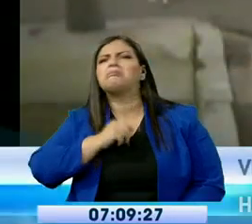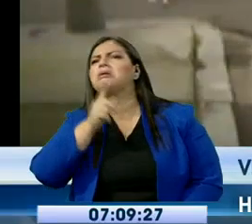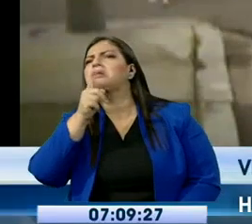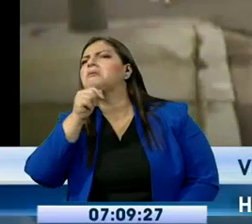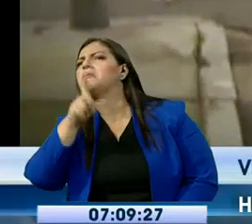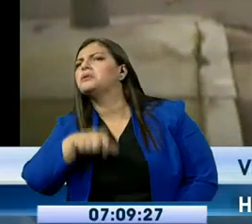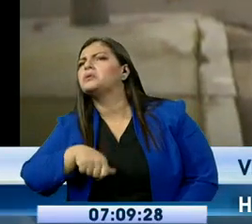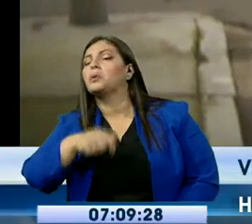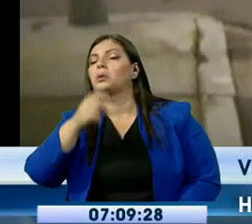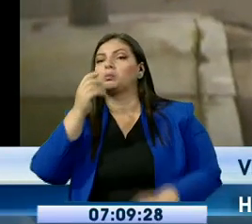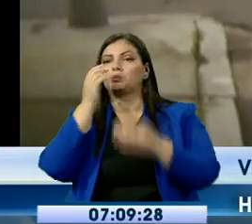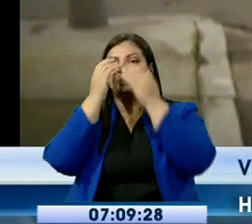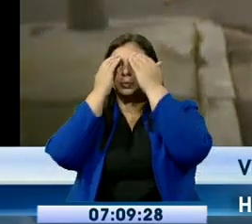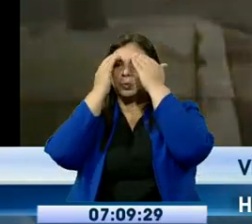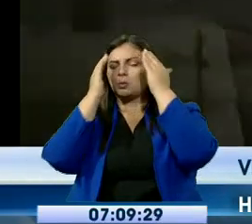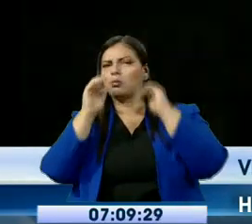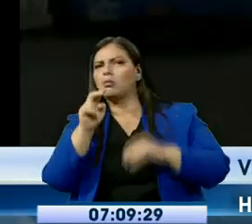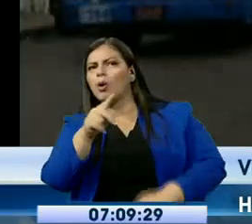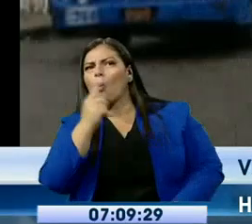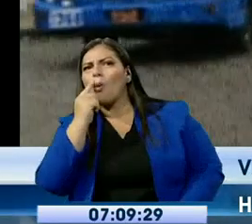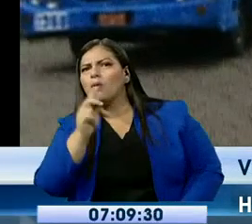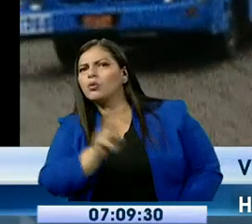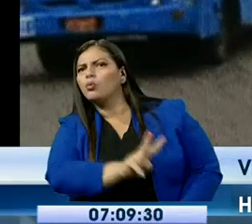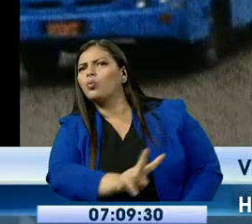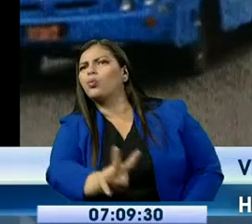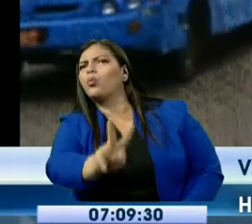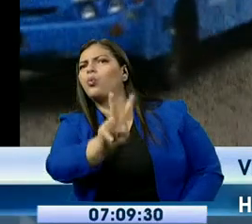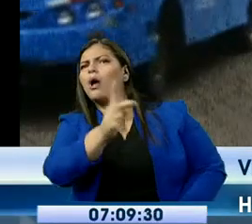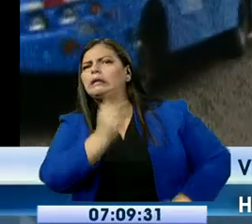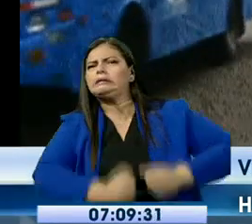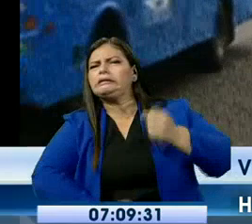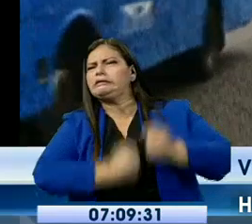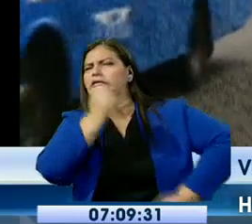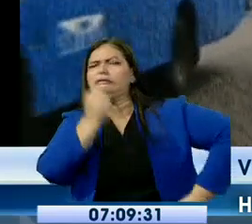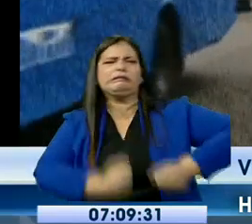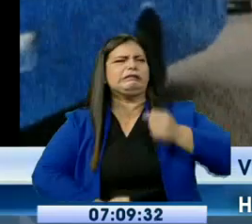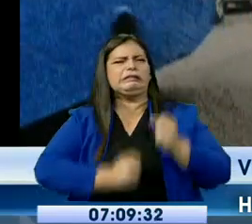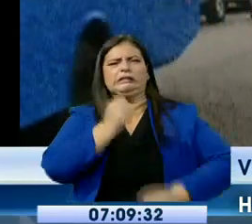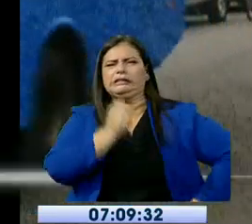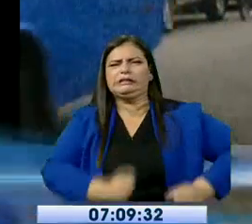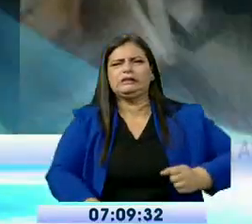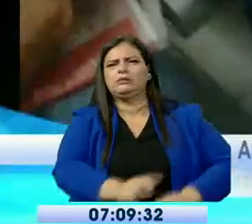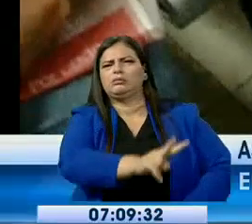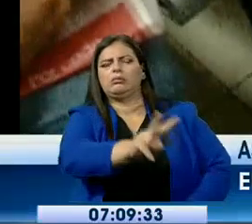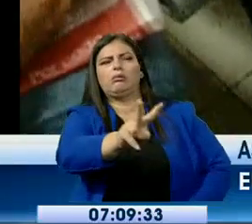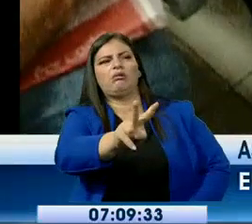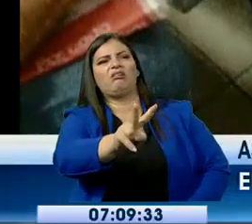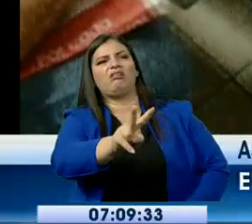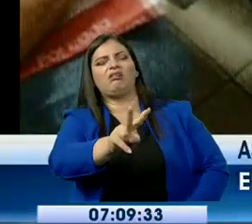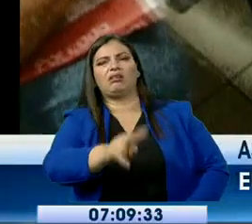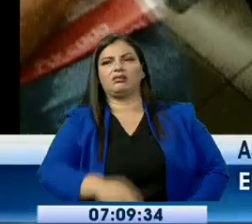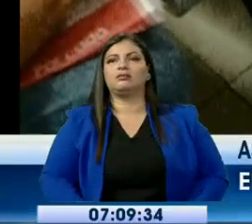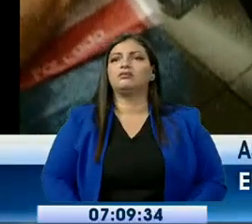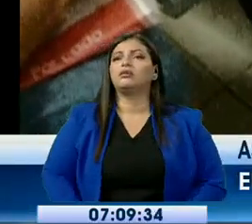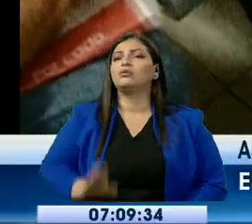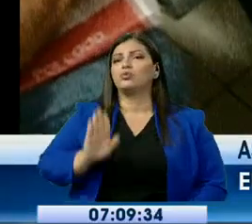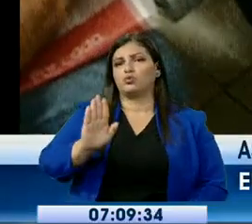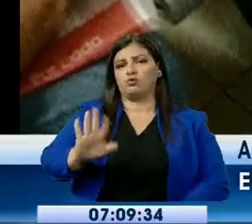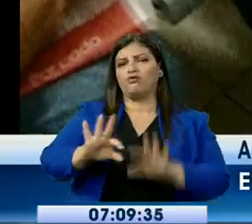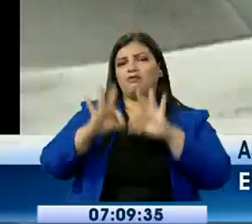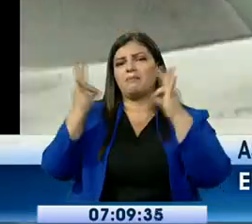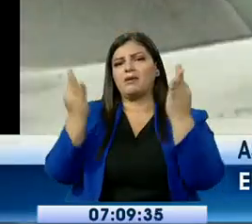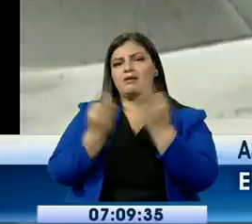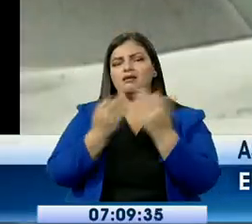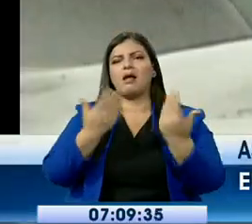hicieron salieron corriendo hacia allá. Allegados de la víctima de 45 años presentaron la denuncia en la fiscalía para que se investigue